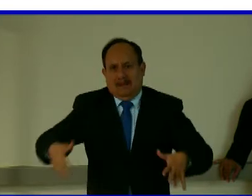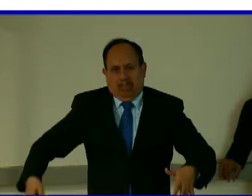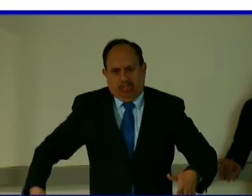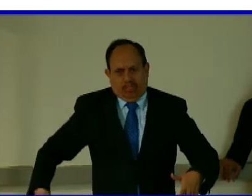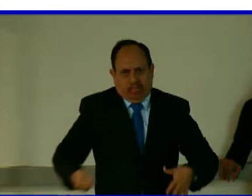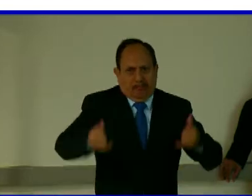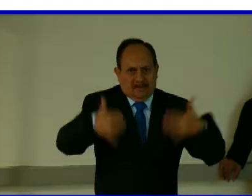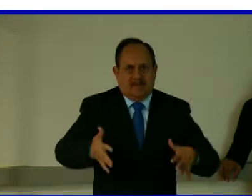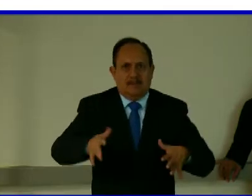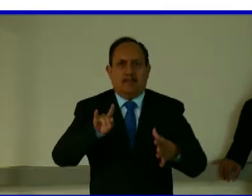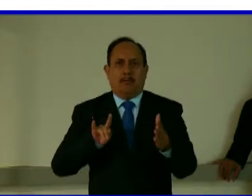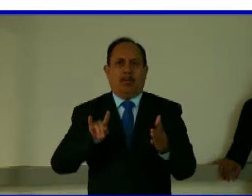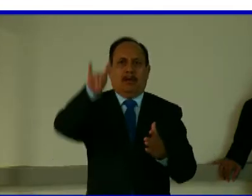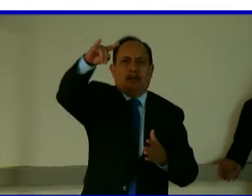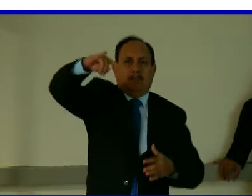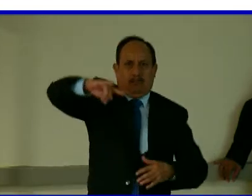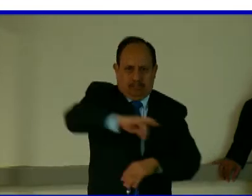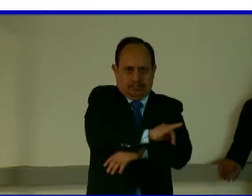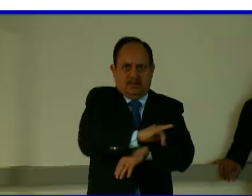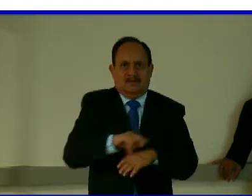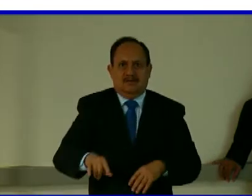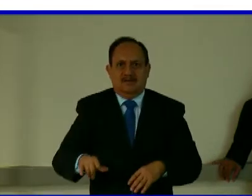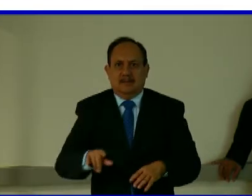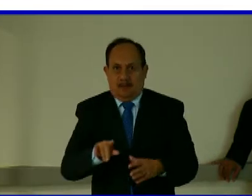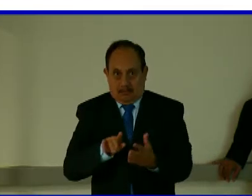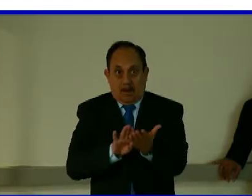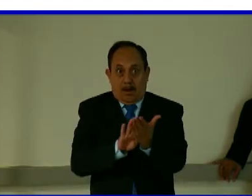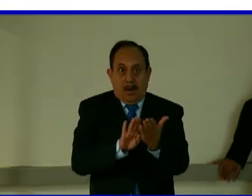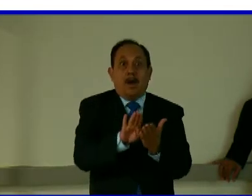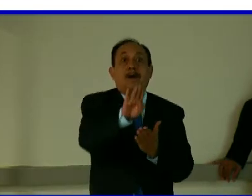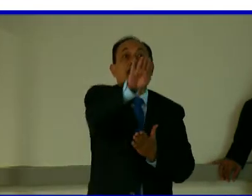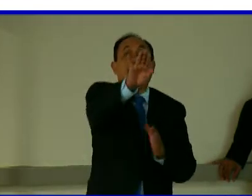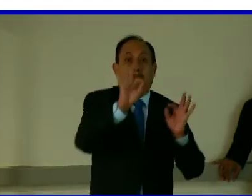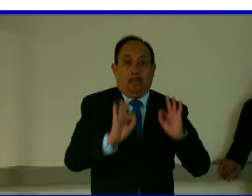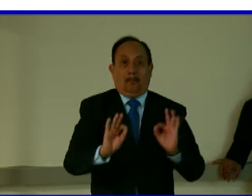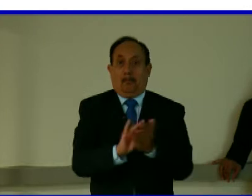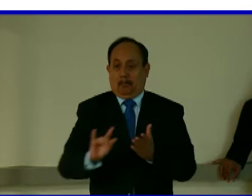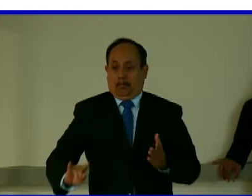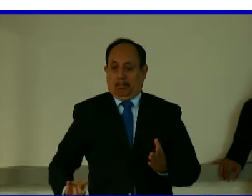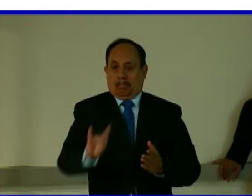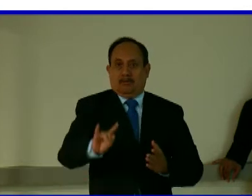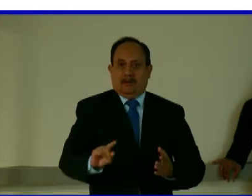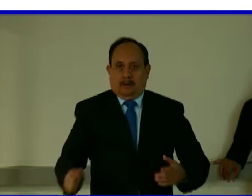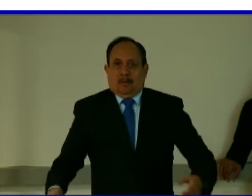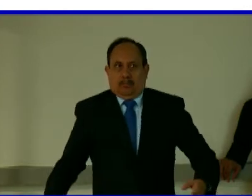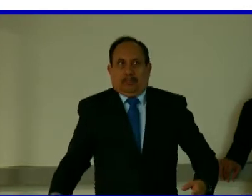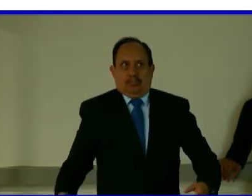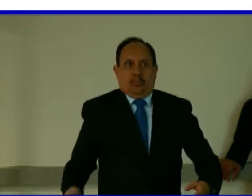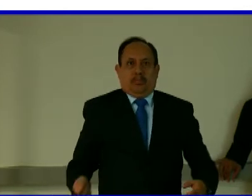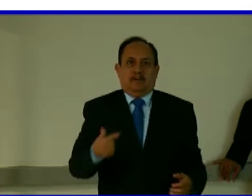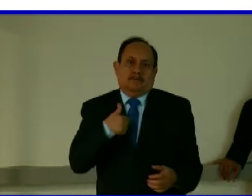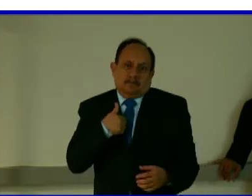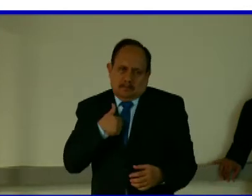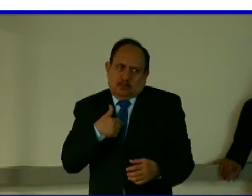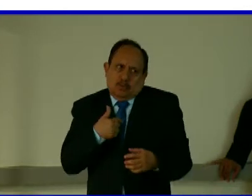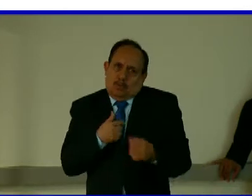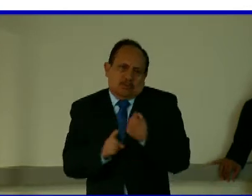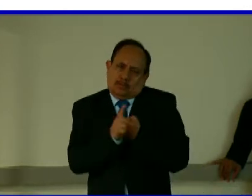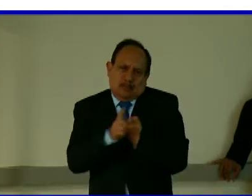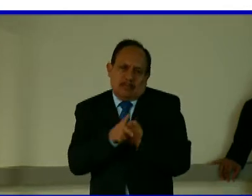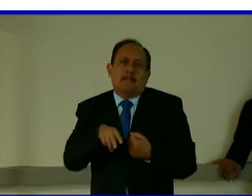en el aeropuerto y hay una rampa, me es más conveniente que la acera. O sea, que yo, que no tengo impedimento físico, lo puedo